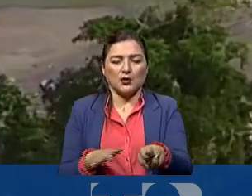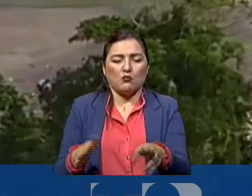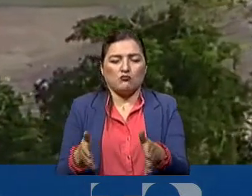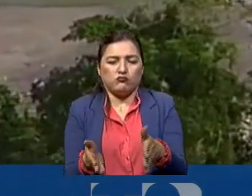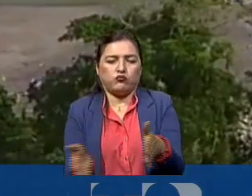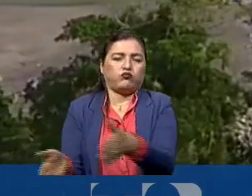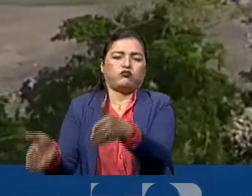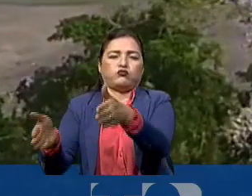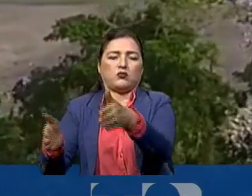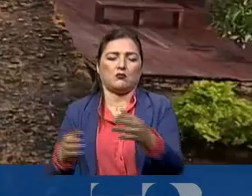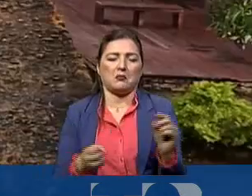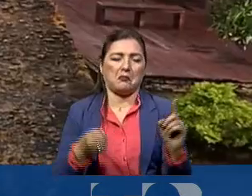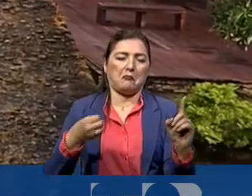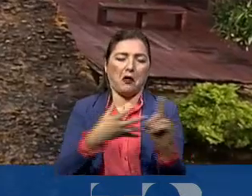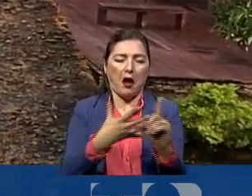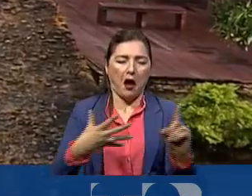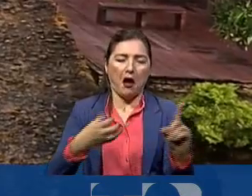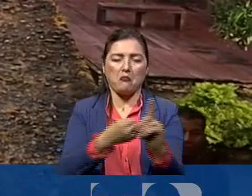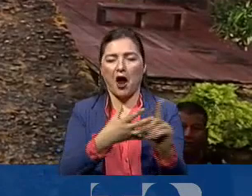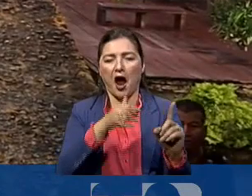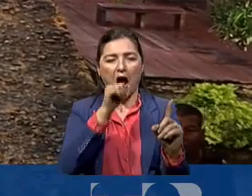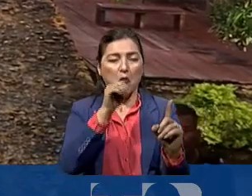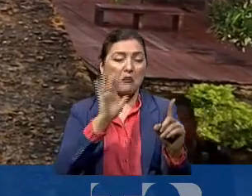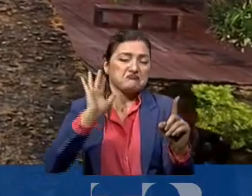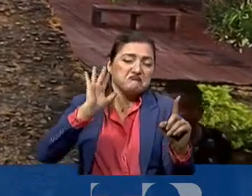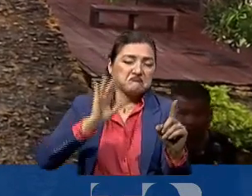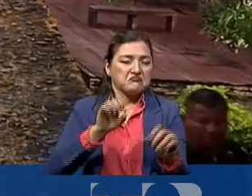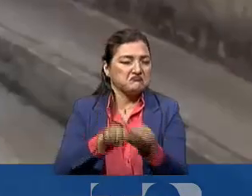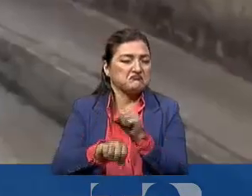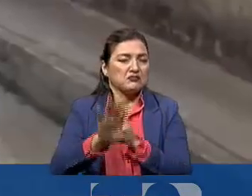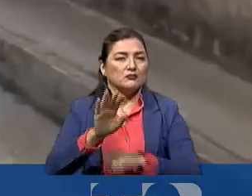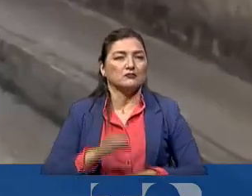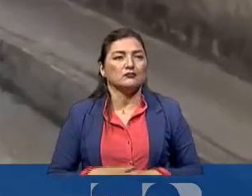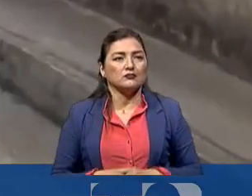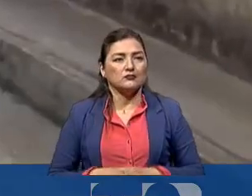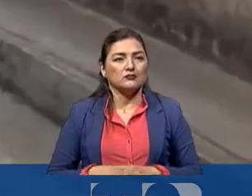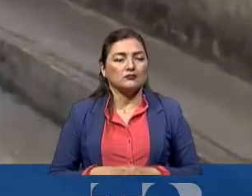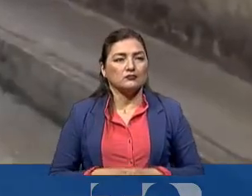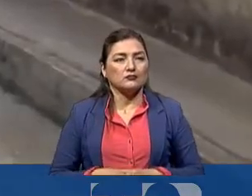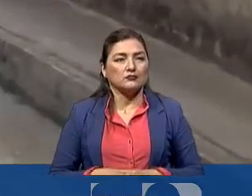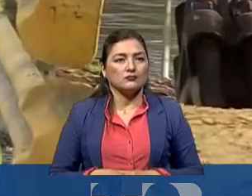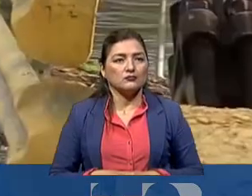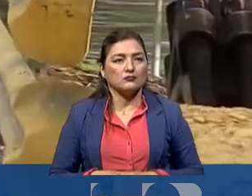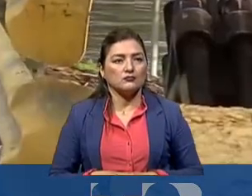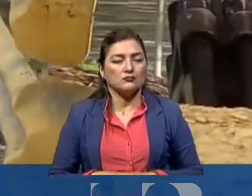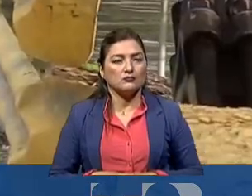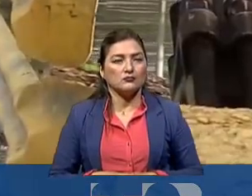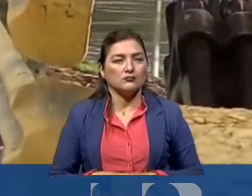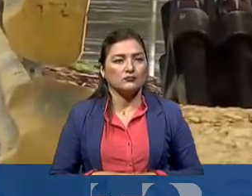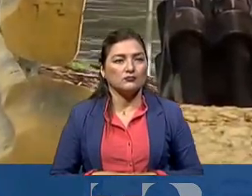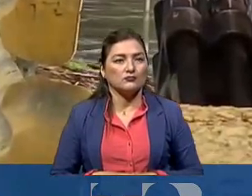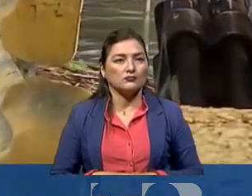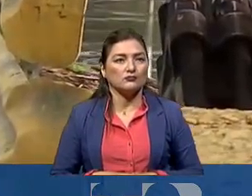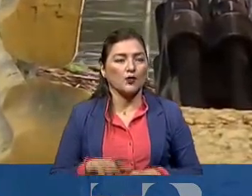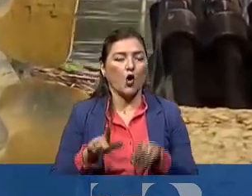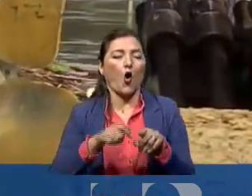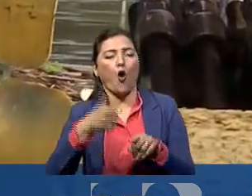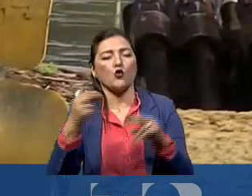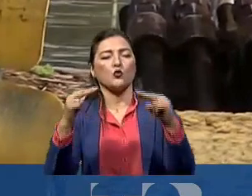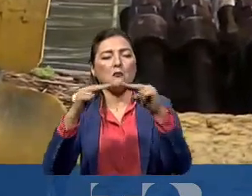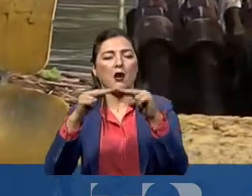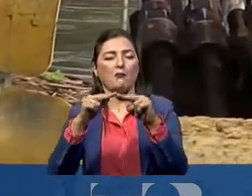de 40 años que aún presta servicio y que luce mucho mejor su capa de rodadura es una alternativa